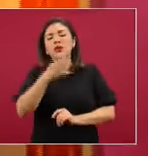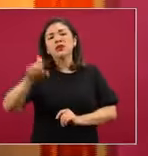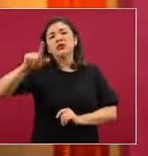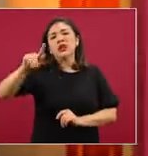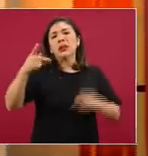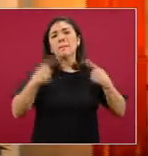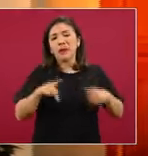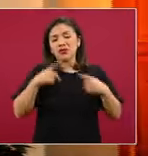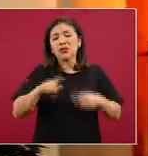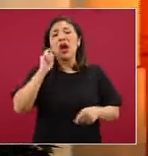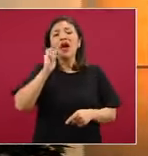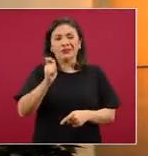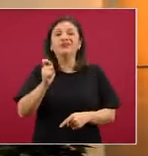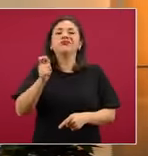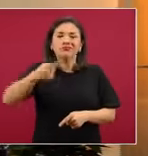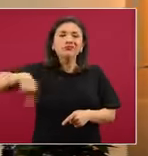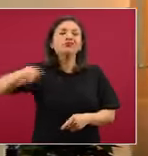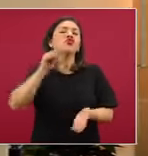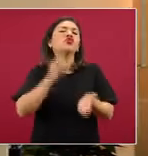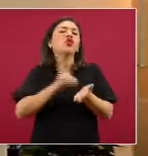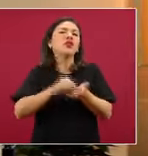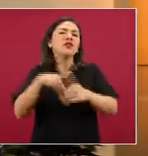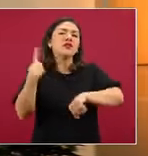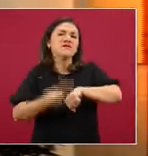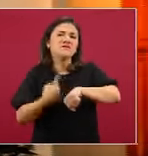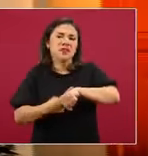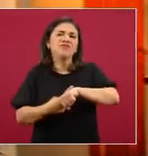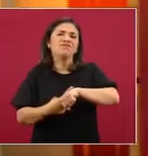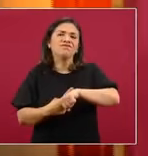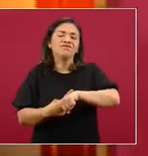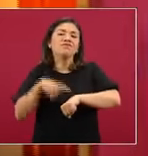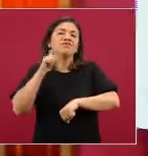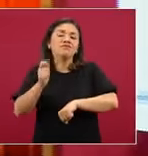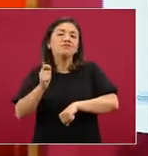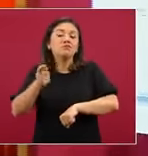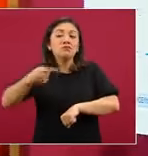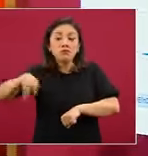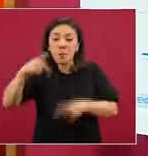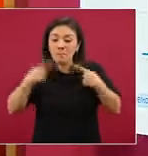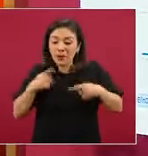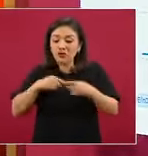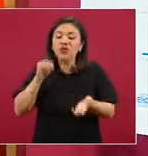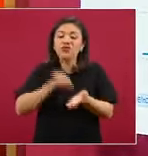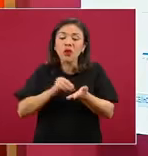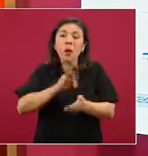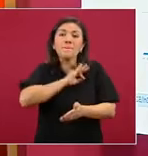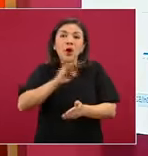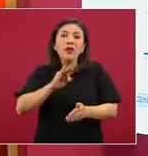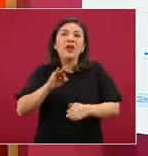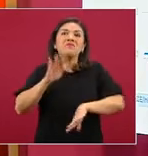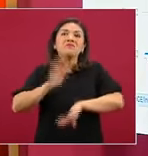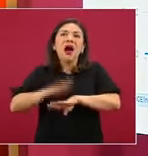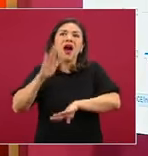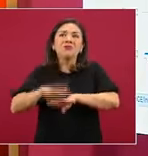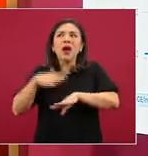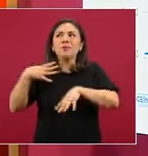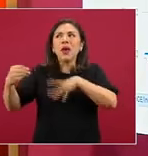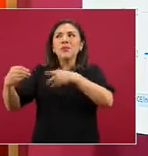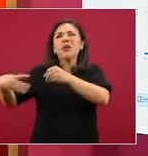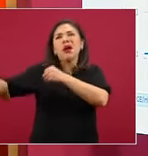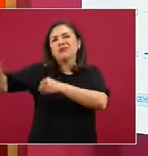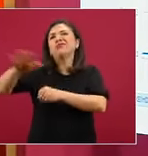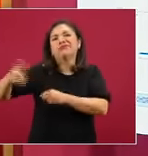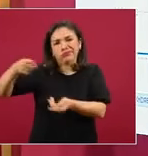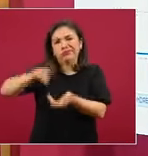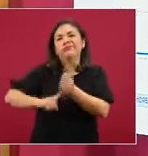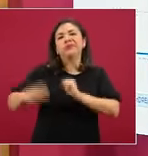65.470, que se consideran activos y que son la población que puede estar impulsando la